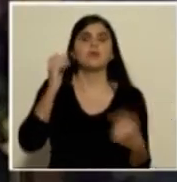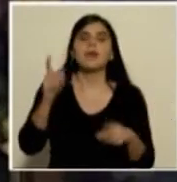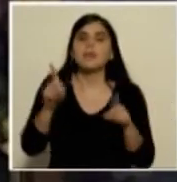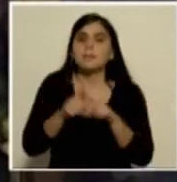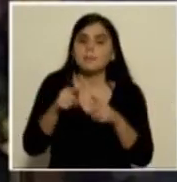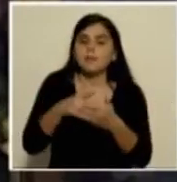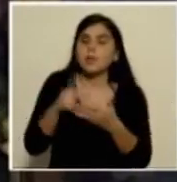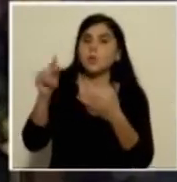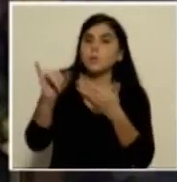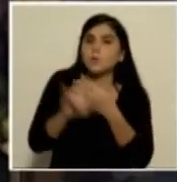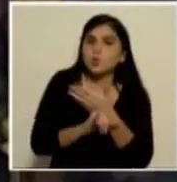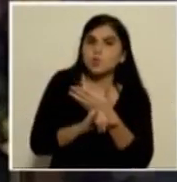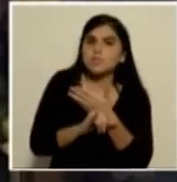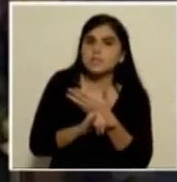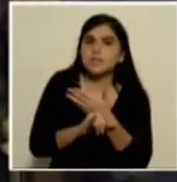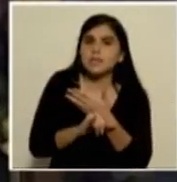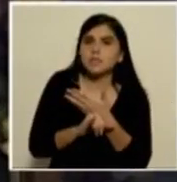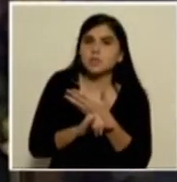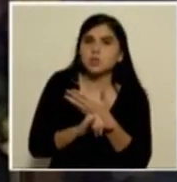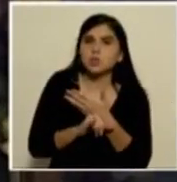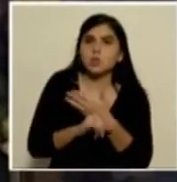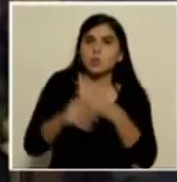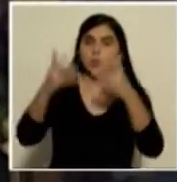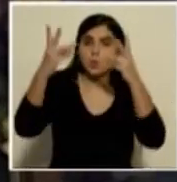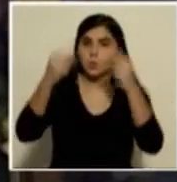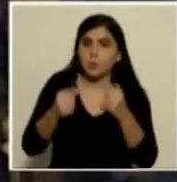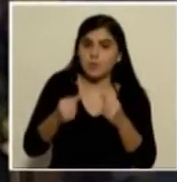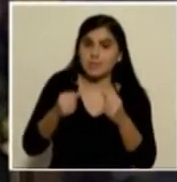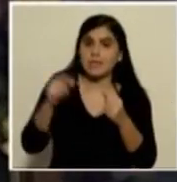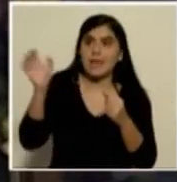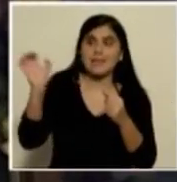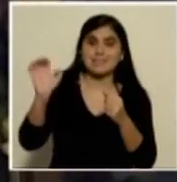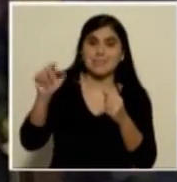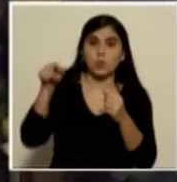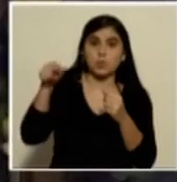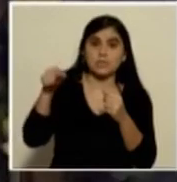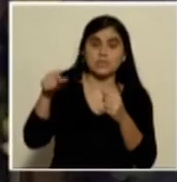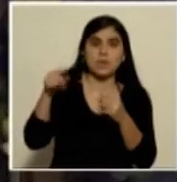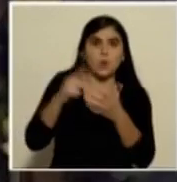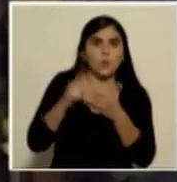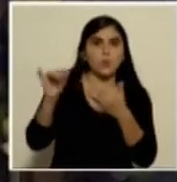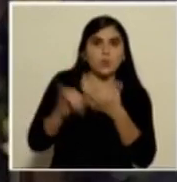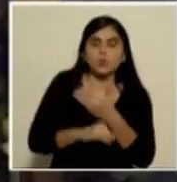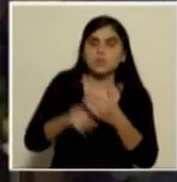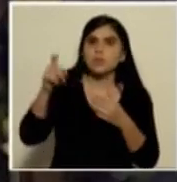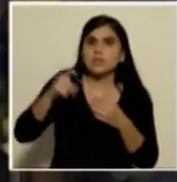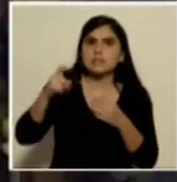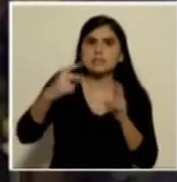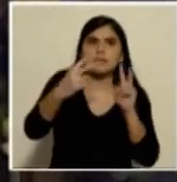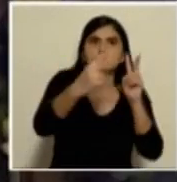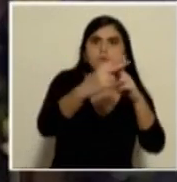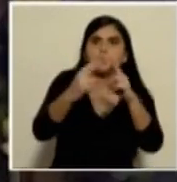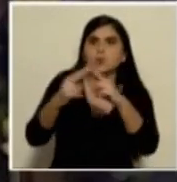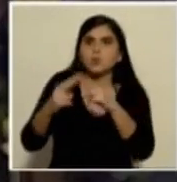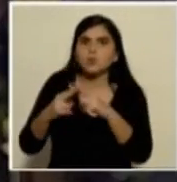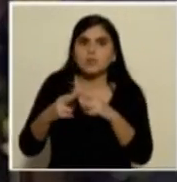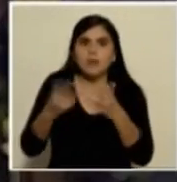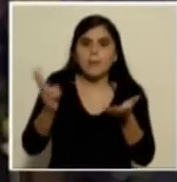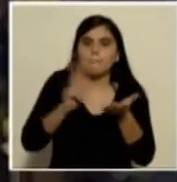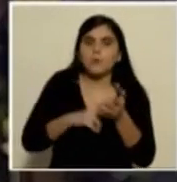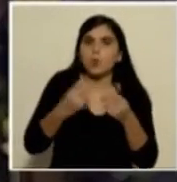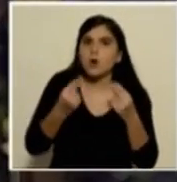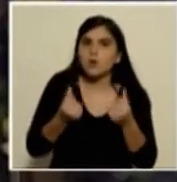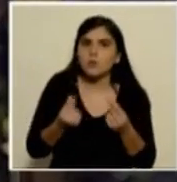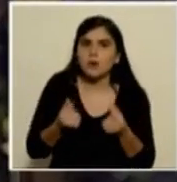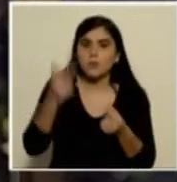vez, este es el extraordinario, es el proyecto estrella que necesitamos que sea conocido y que sea aprobado rápidamente, porque están los recursos